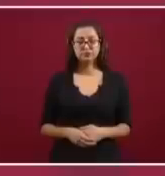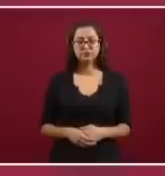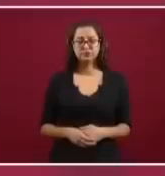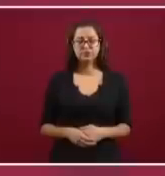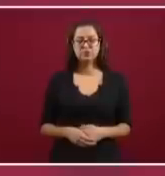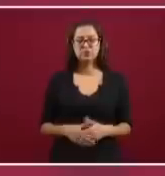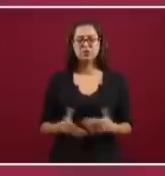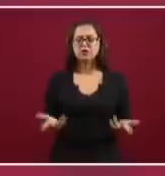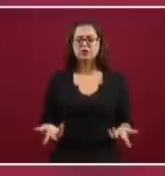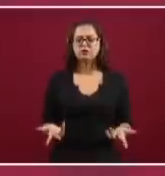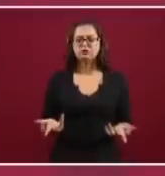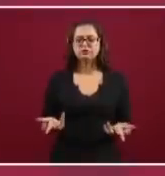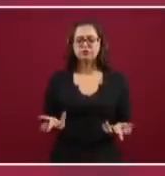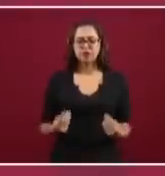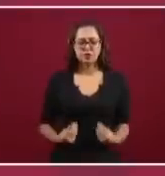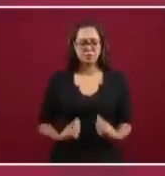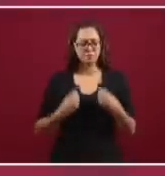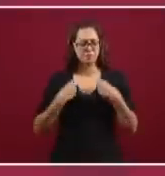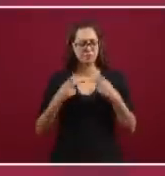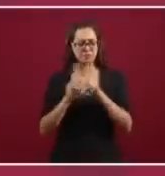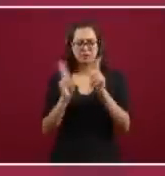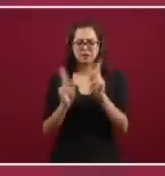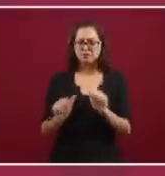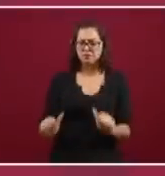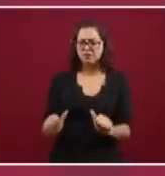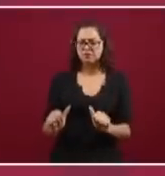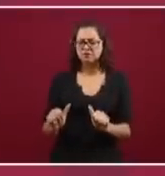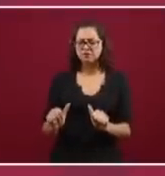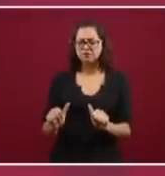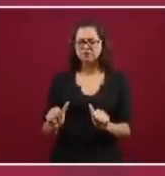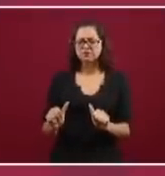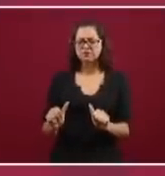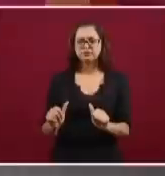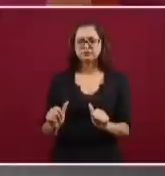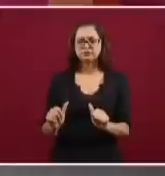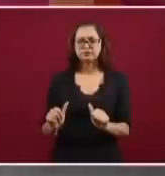para vivir en paz